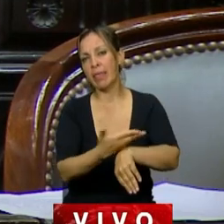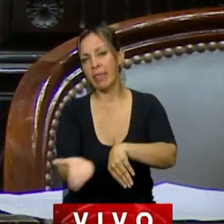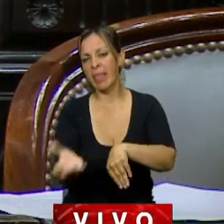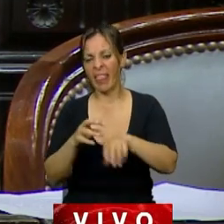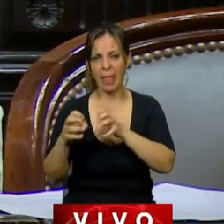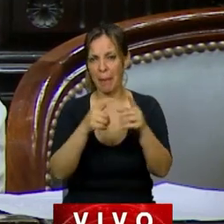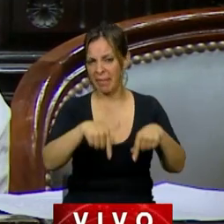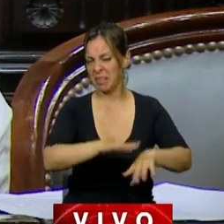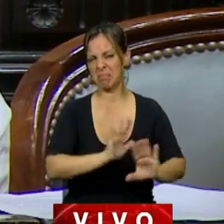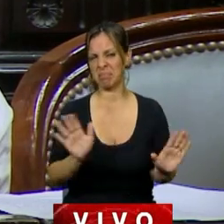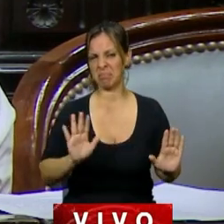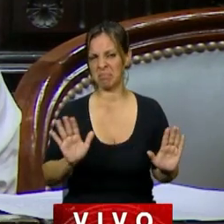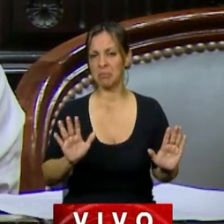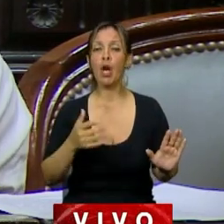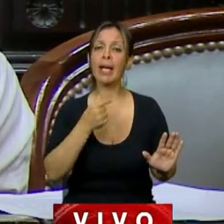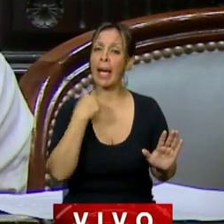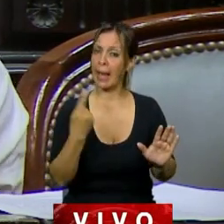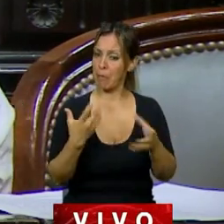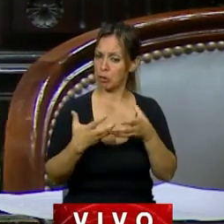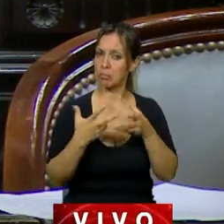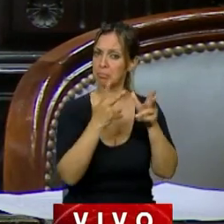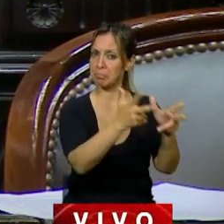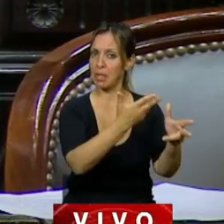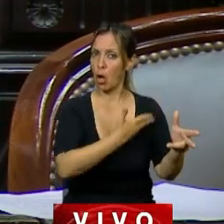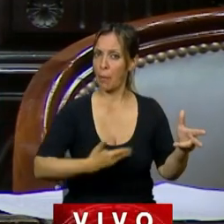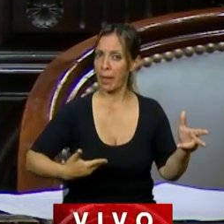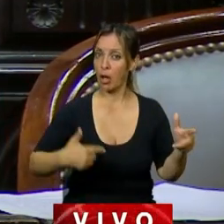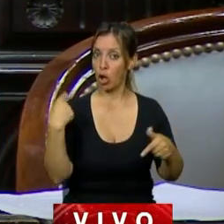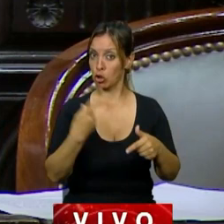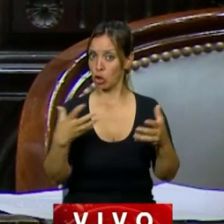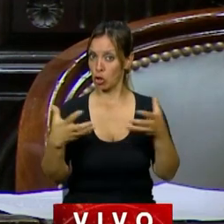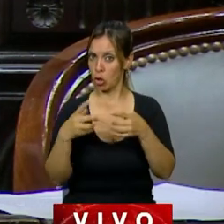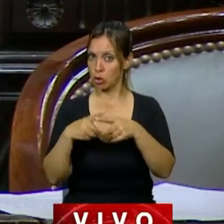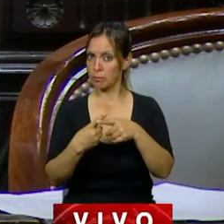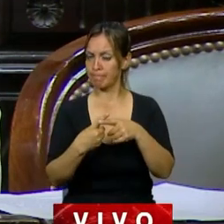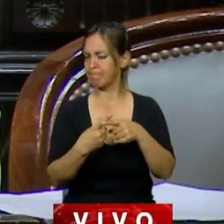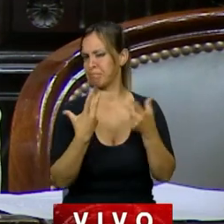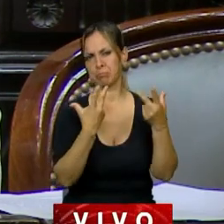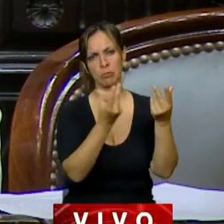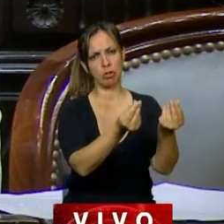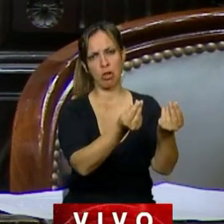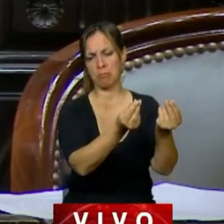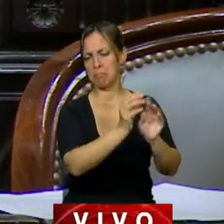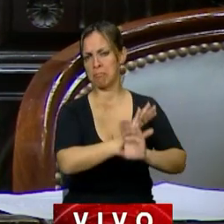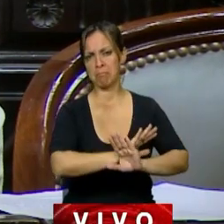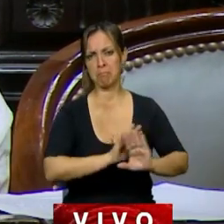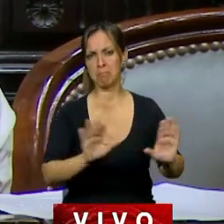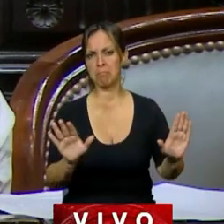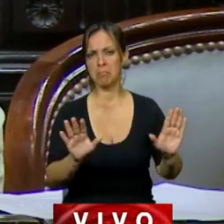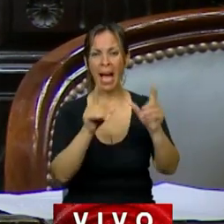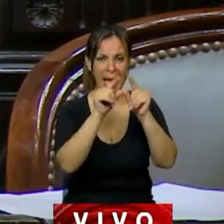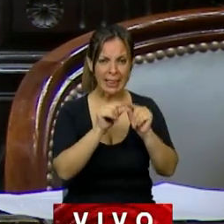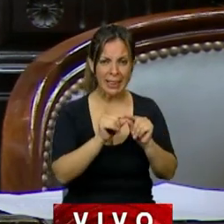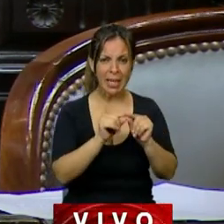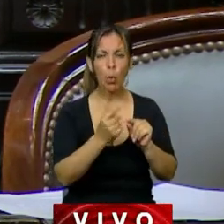presidente. Lo que le queremos decir al gobierno es que nosotros desde acá no vamos a votar ningún